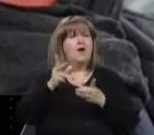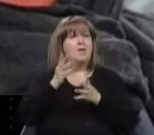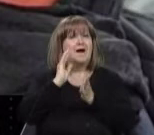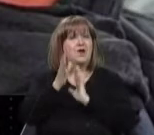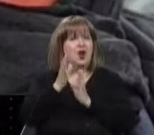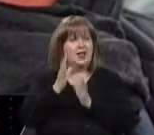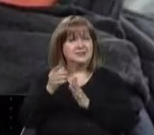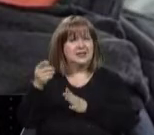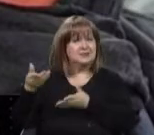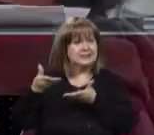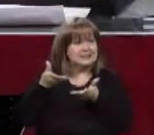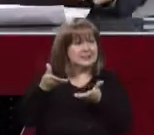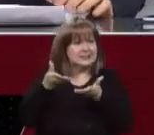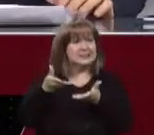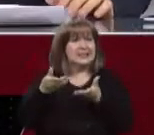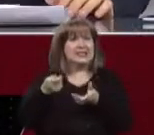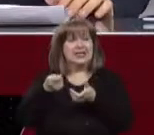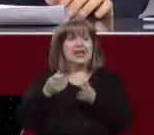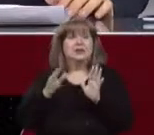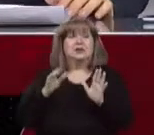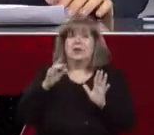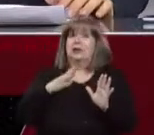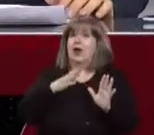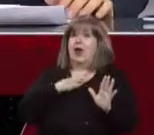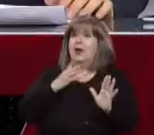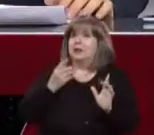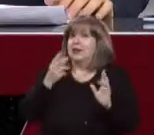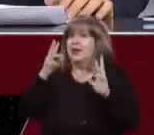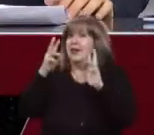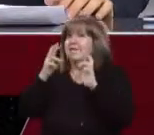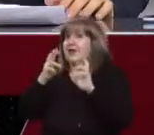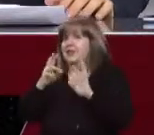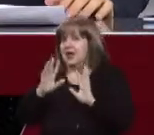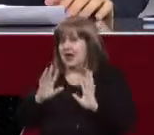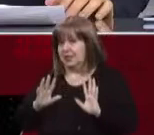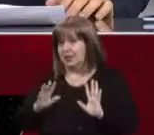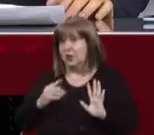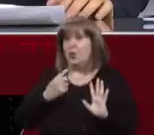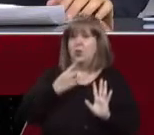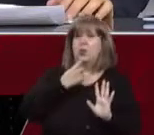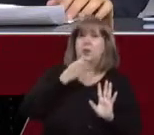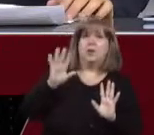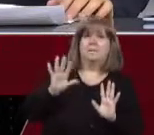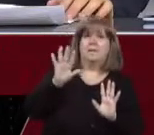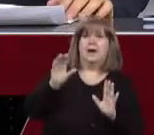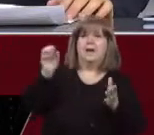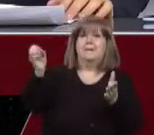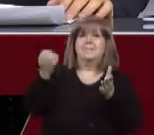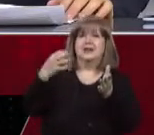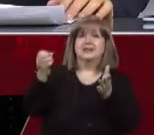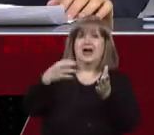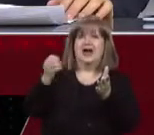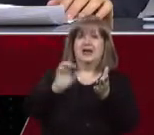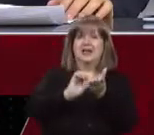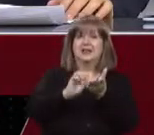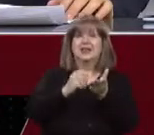está tomando con lupa, diríamos, diciéndolo burdamente, a estos mensajes, porque